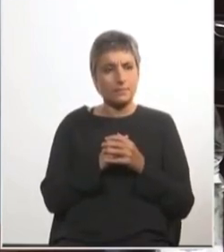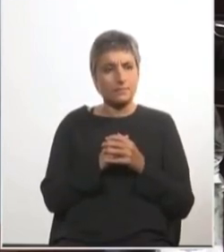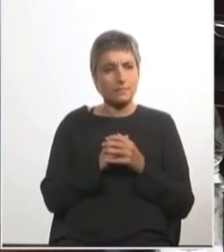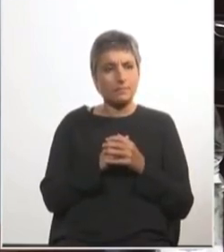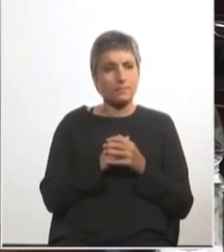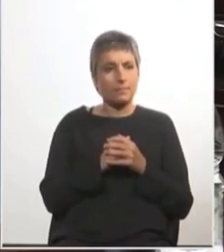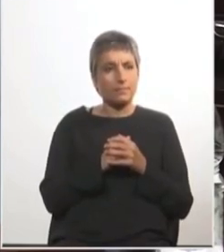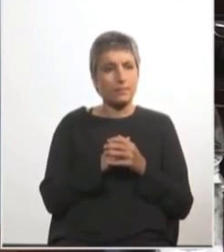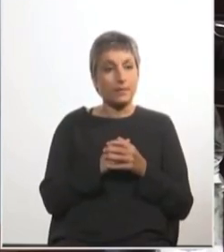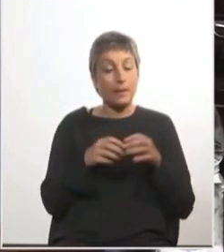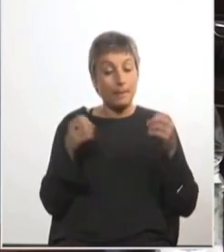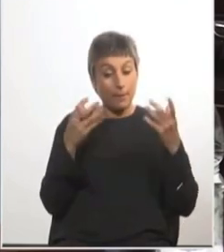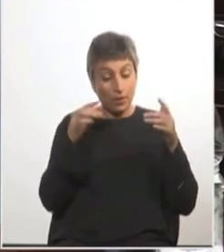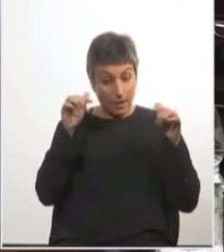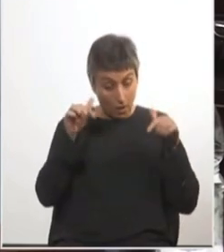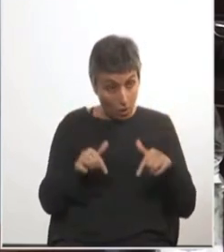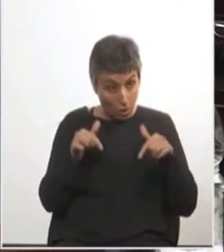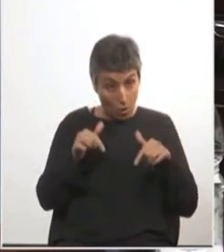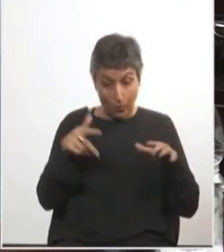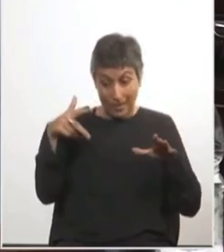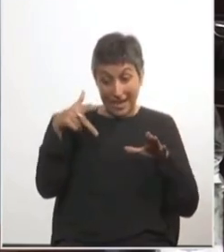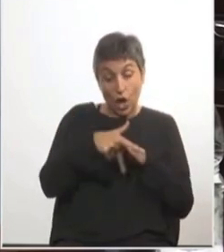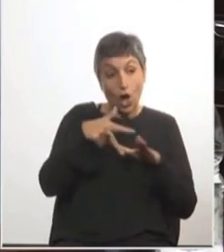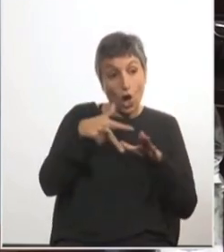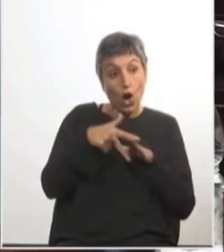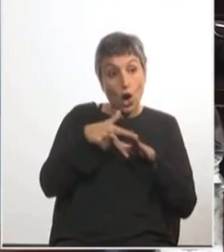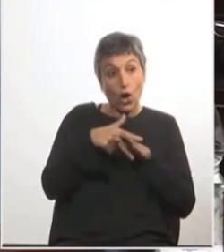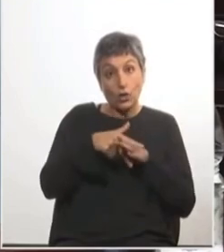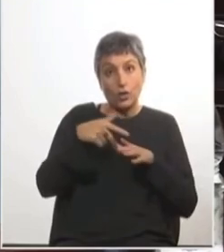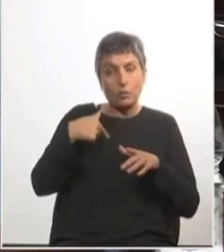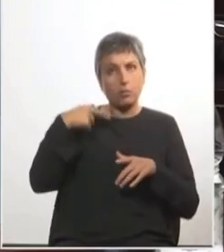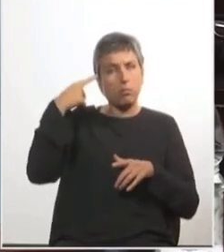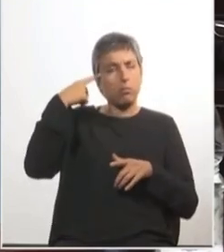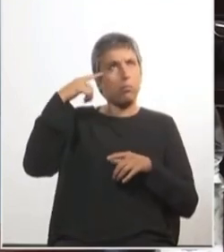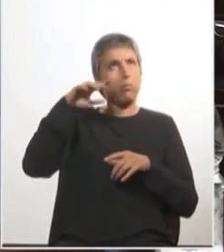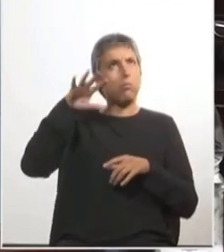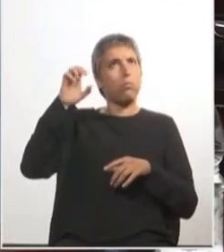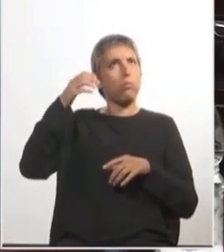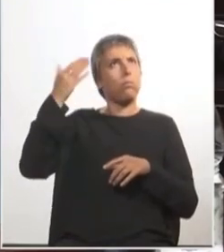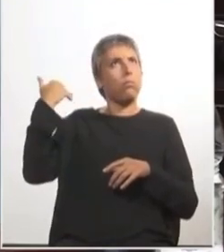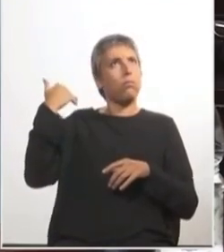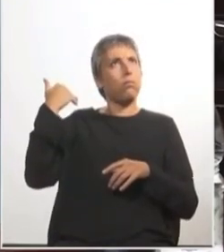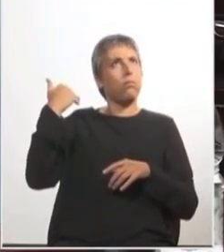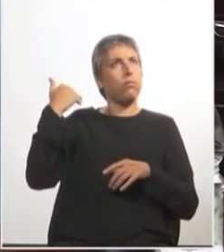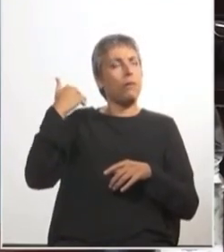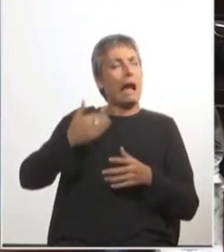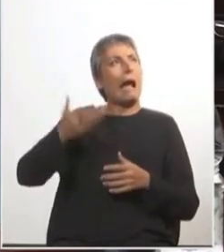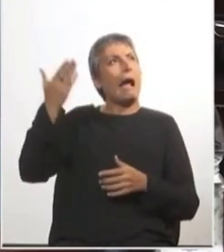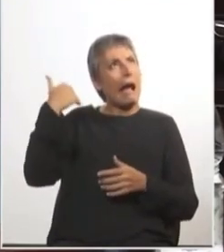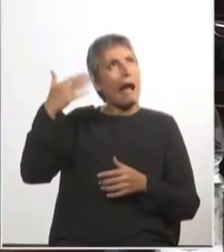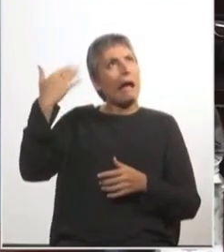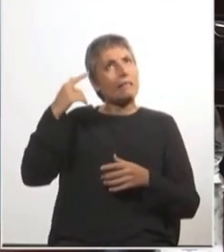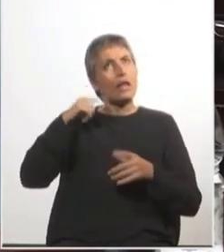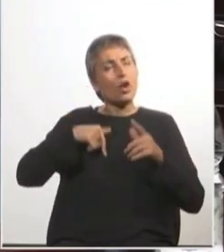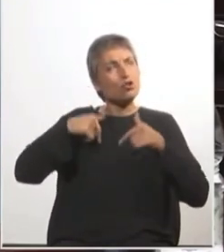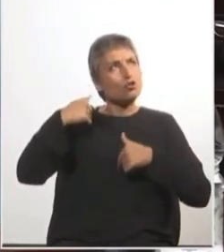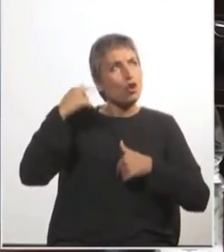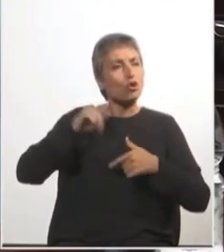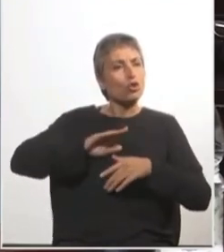Porque en realidad hoy cuando se hizo el cuarto intermedio a mí me vino un déjà vu, que cuando estábamos acá